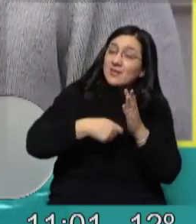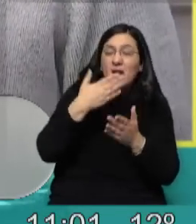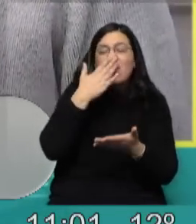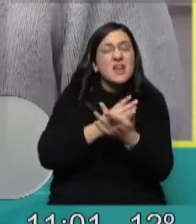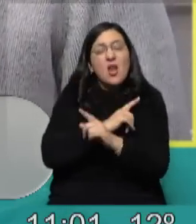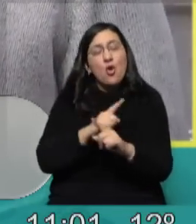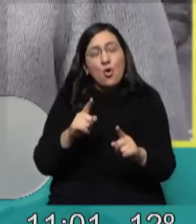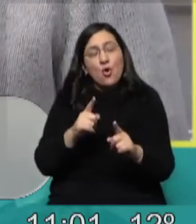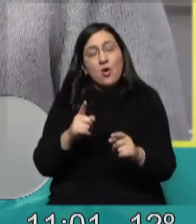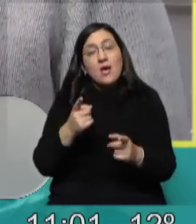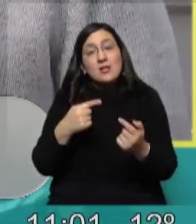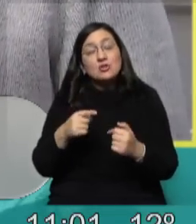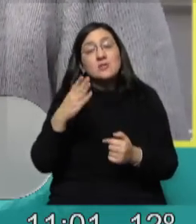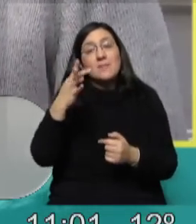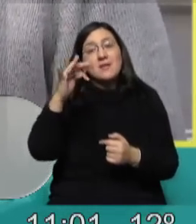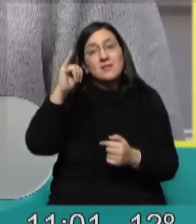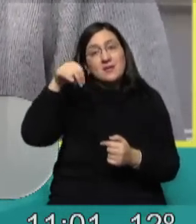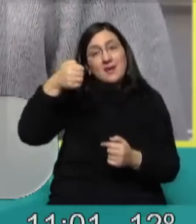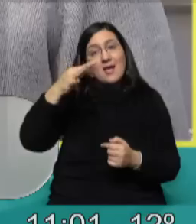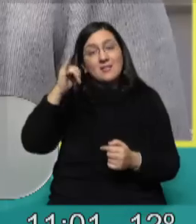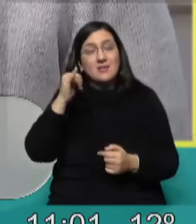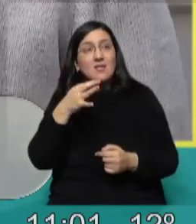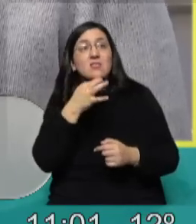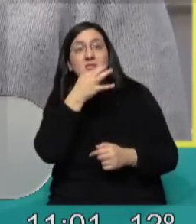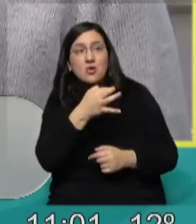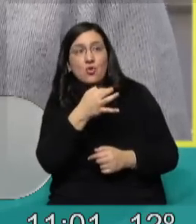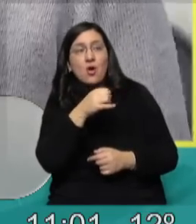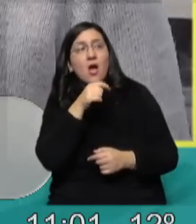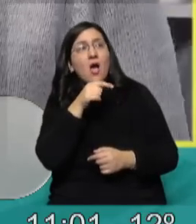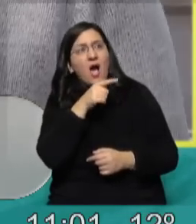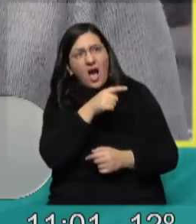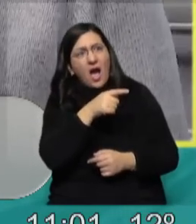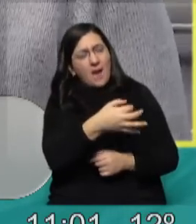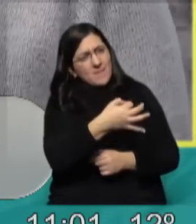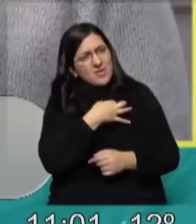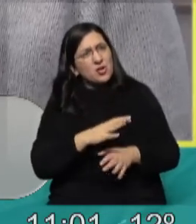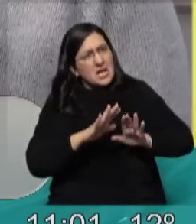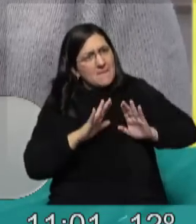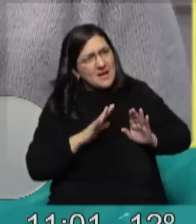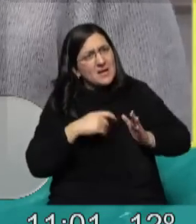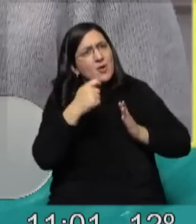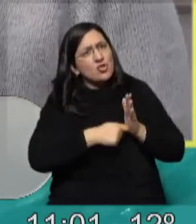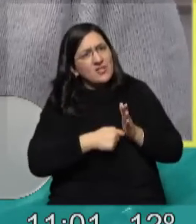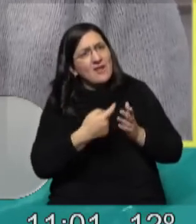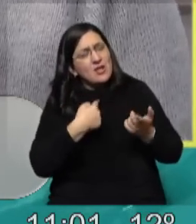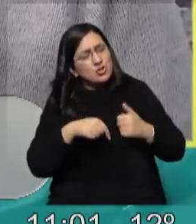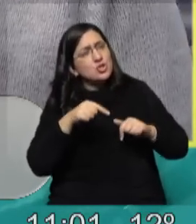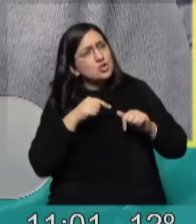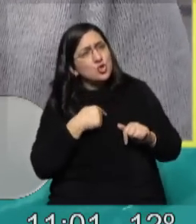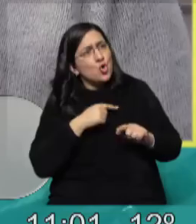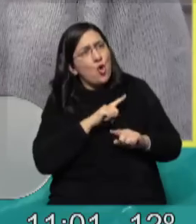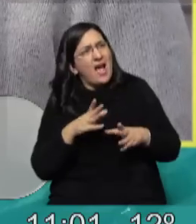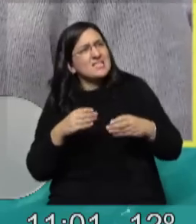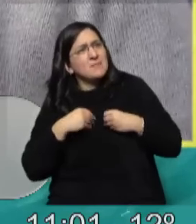él alegó en su momento ante la justicia que por esa intención de Antel de querer contratarlo, él se perdió